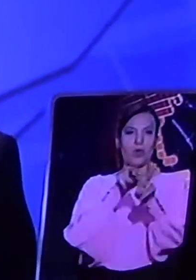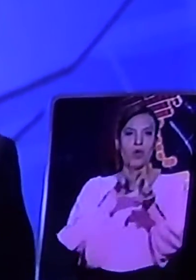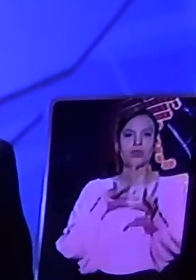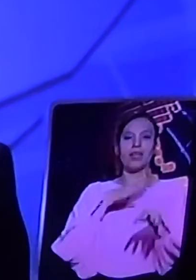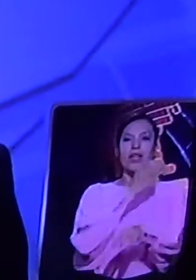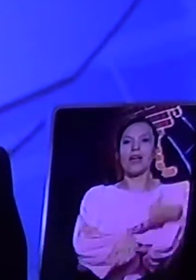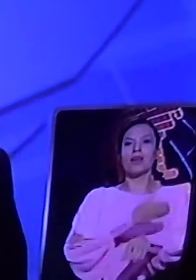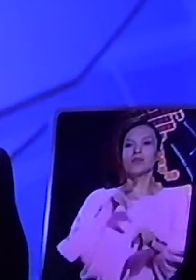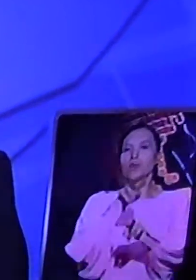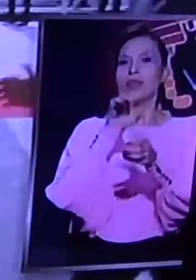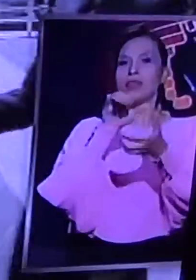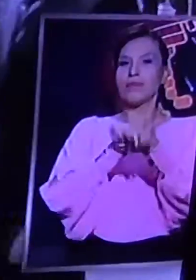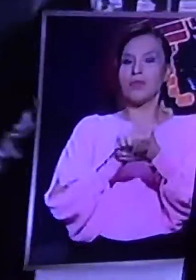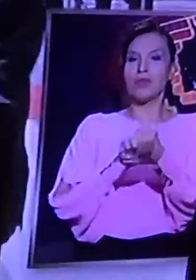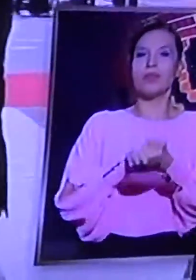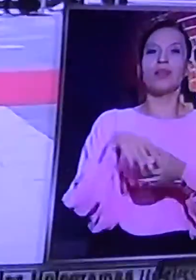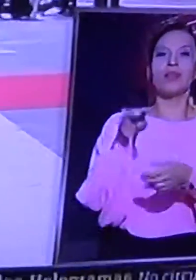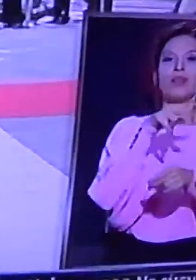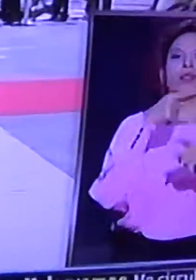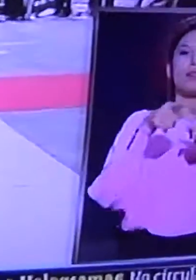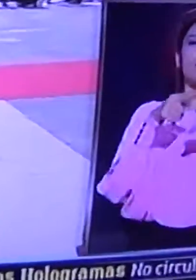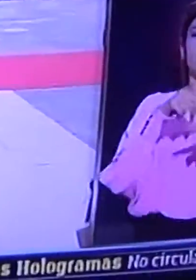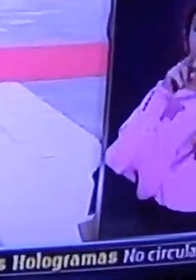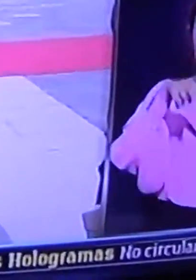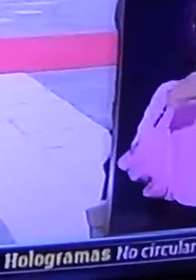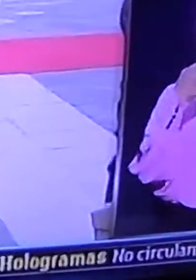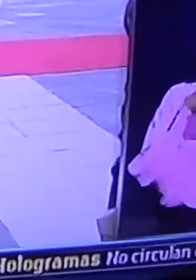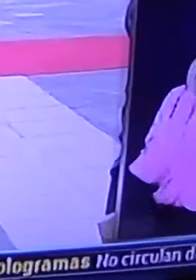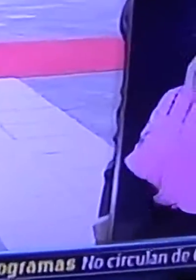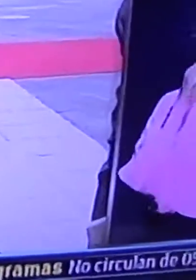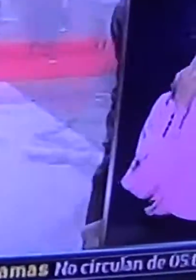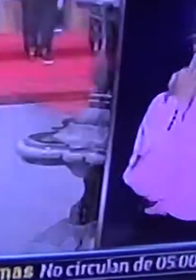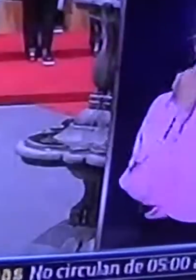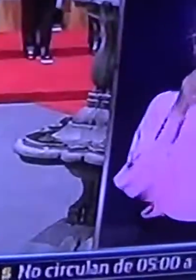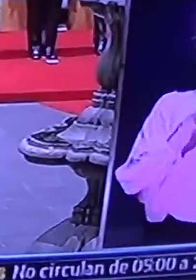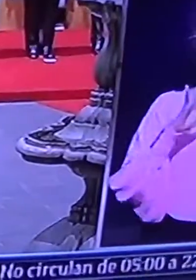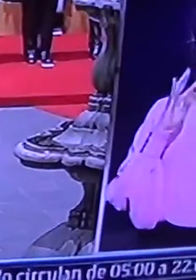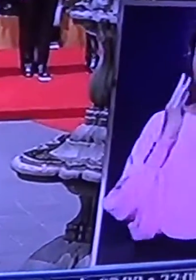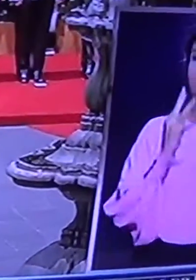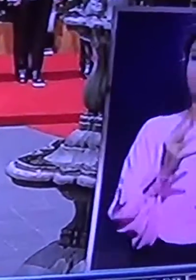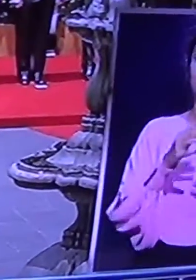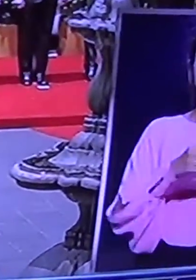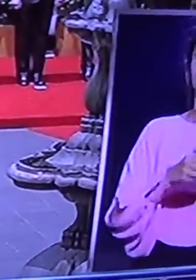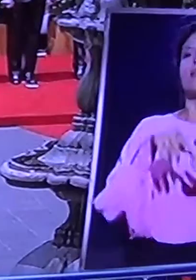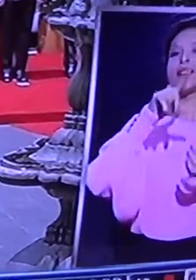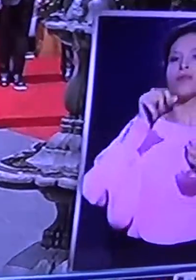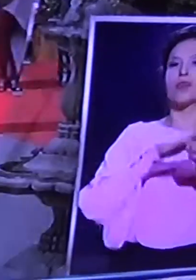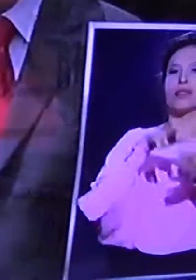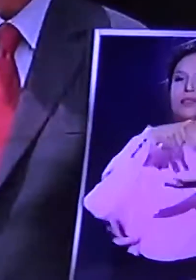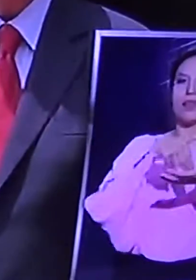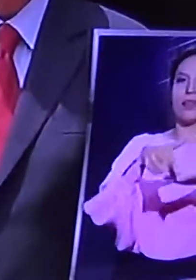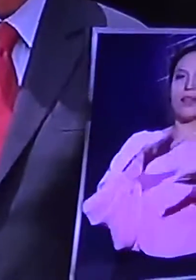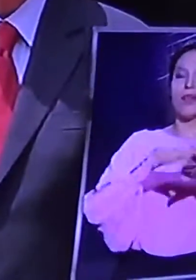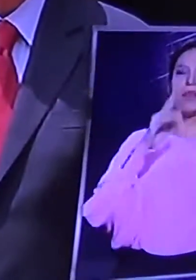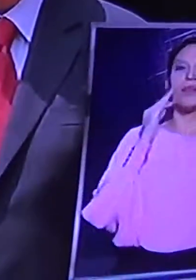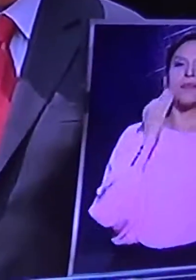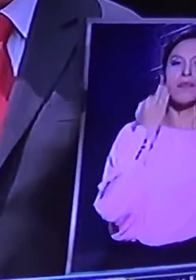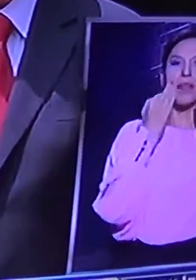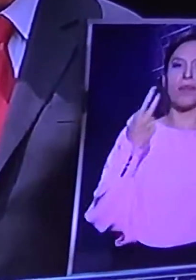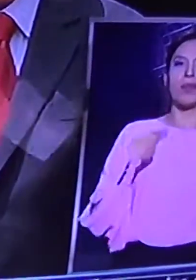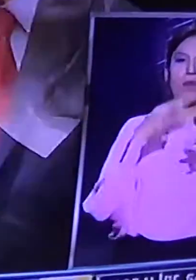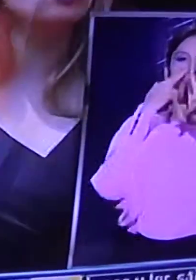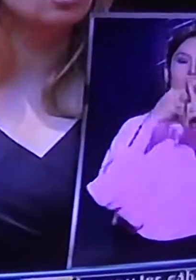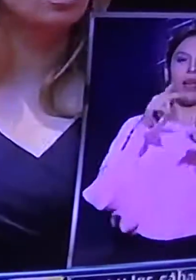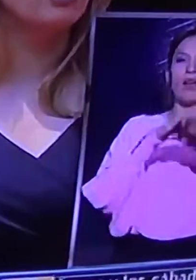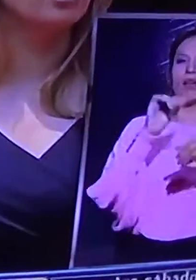estuvieron acompañados de sus esposas y los dignatarios presentaron a sus comitivas. Acto seguido caminaron ante la Guardia de Honor de las